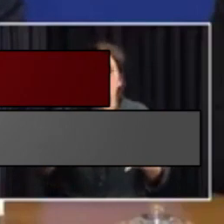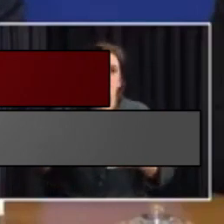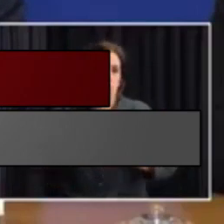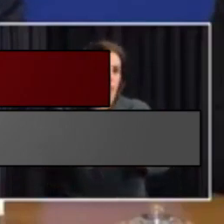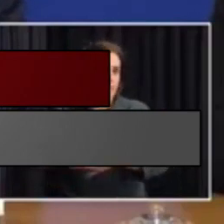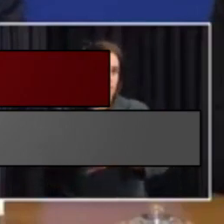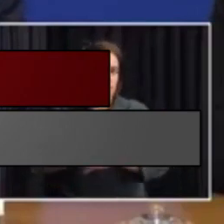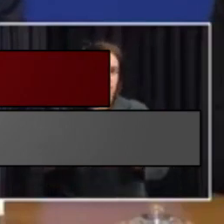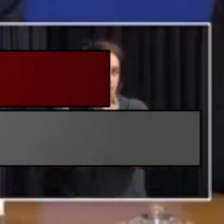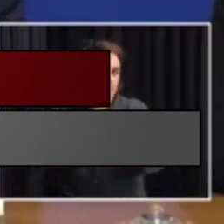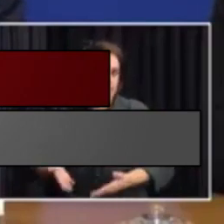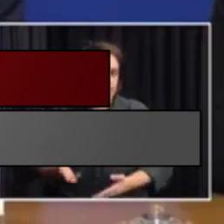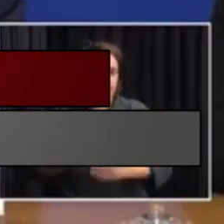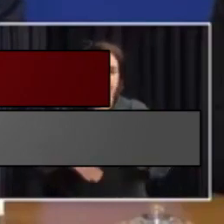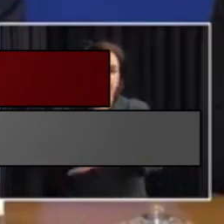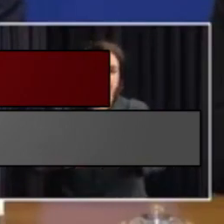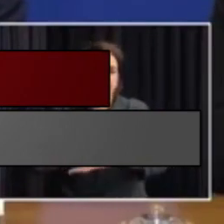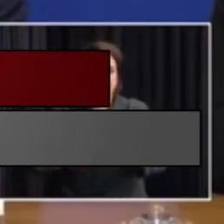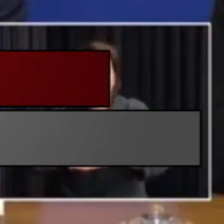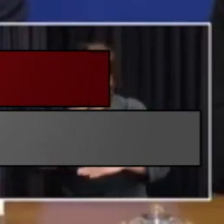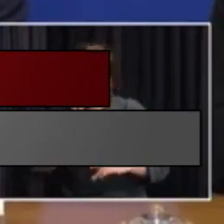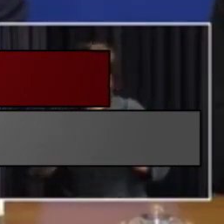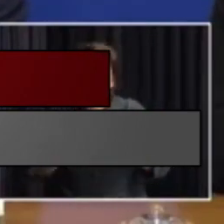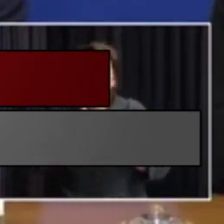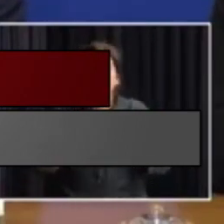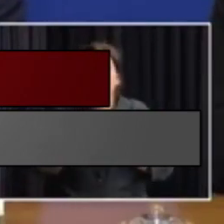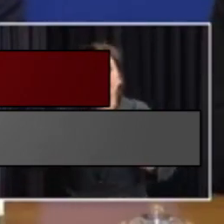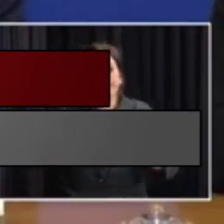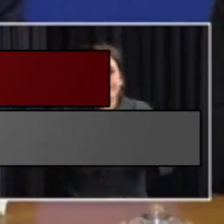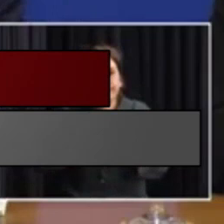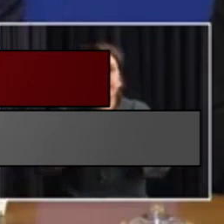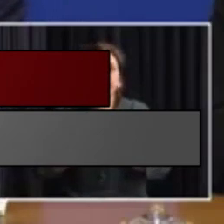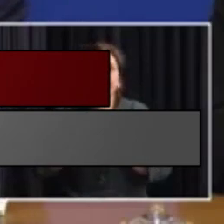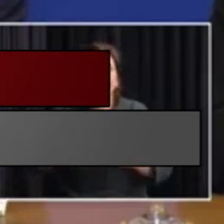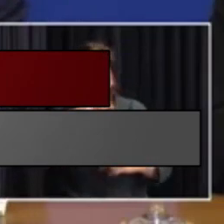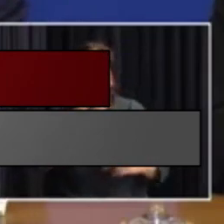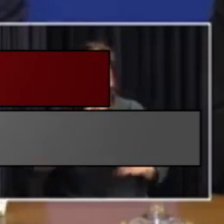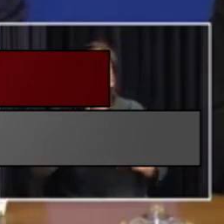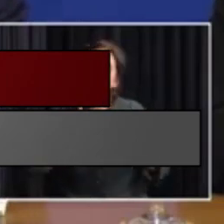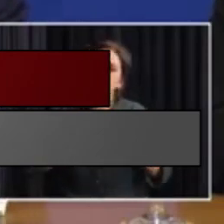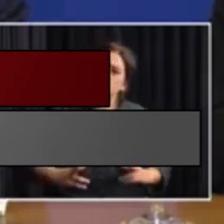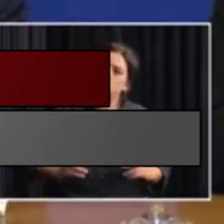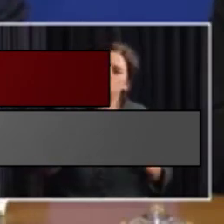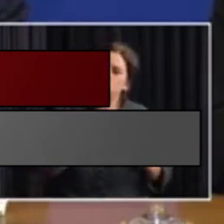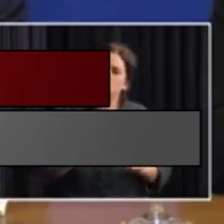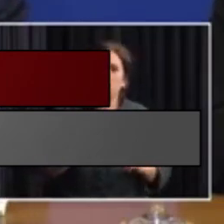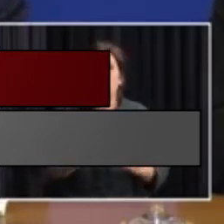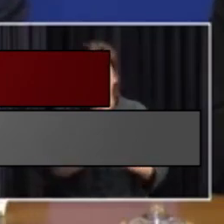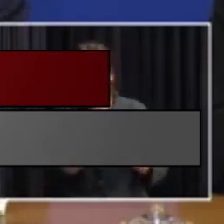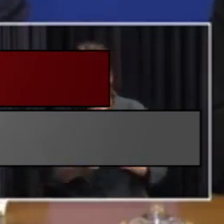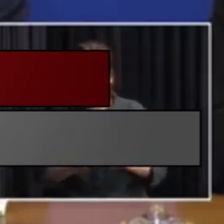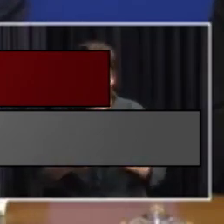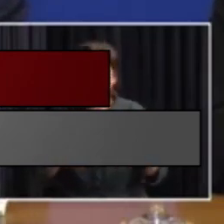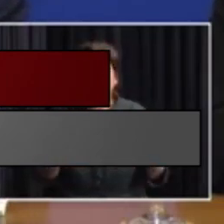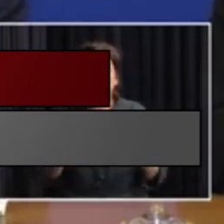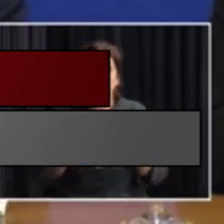la fiesta, el cual será responsable de los que asisten, de los que ingresan y del comportamiento durante todo el evento. Y